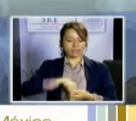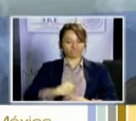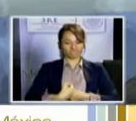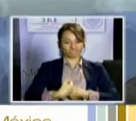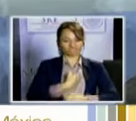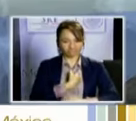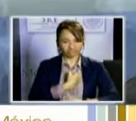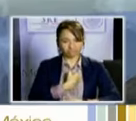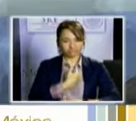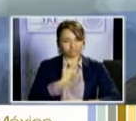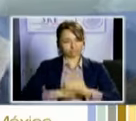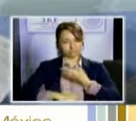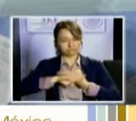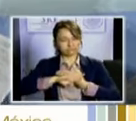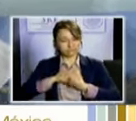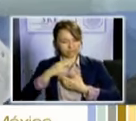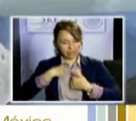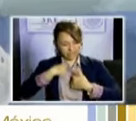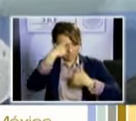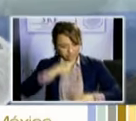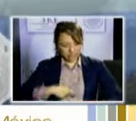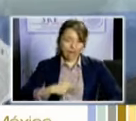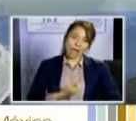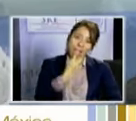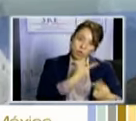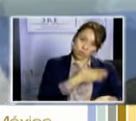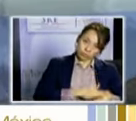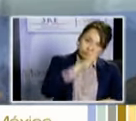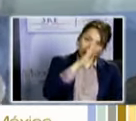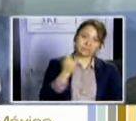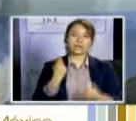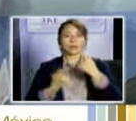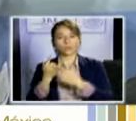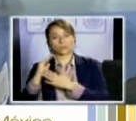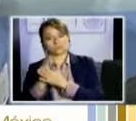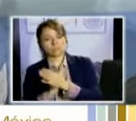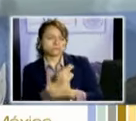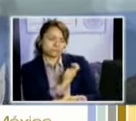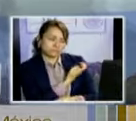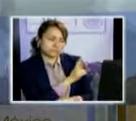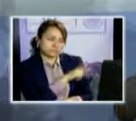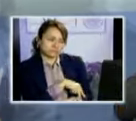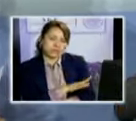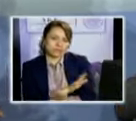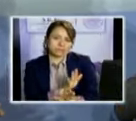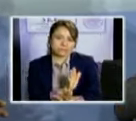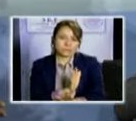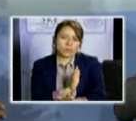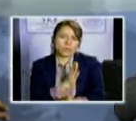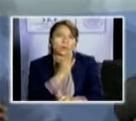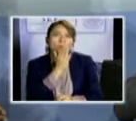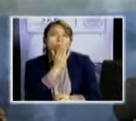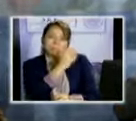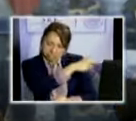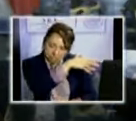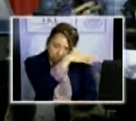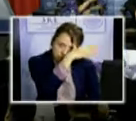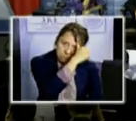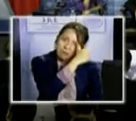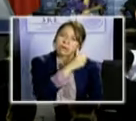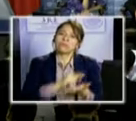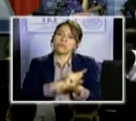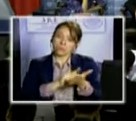menos daños. Ahora, y sí, allá el consumo de drogas hace daño, eso nadie lo discute, pero hasta donde entiendo hay un informe del 2008 que